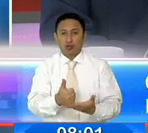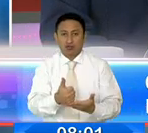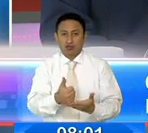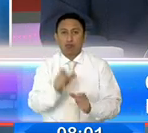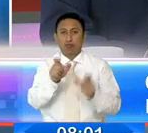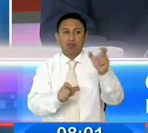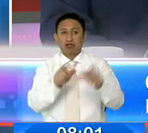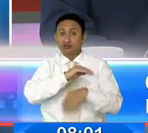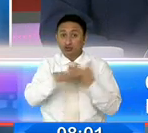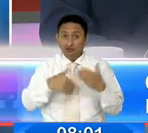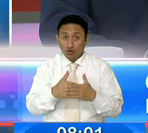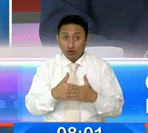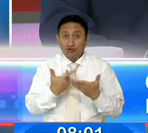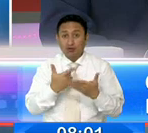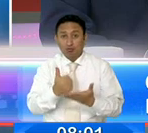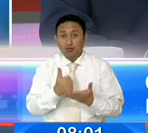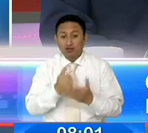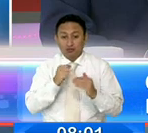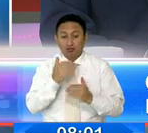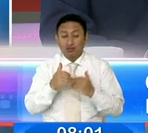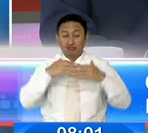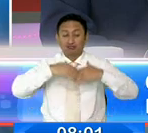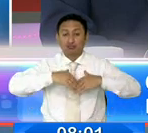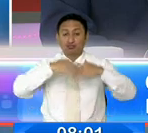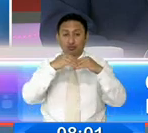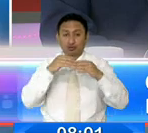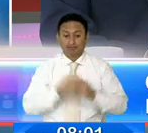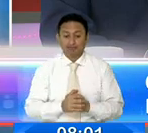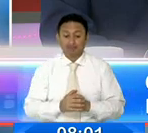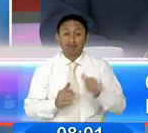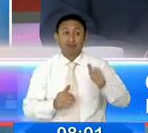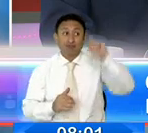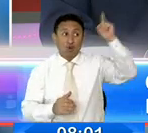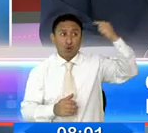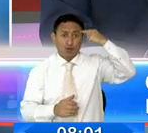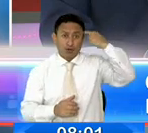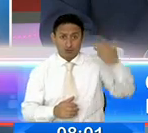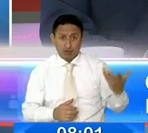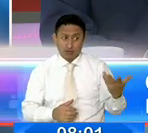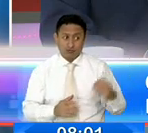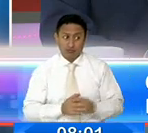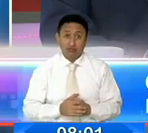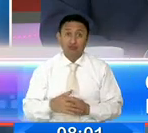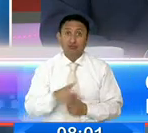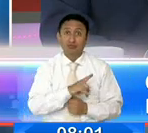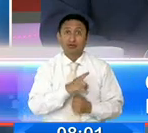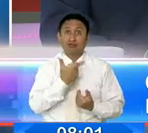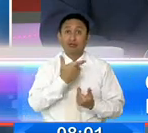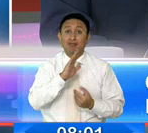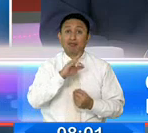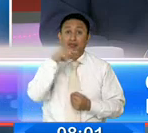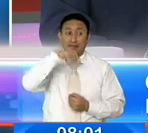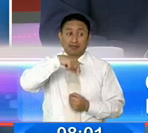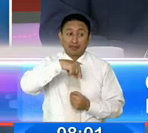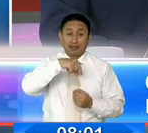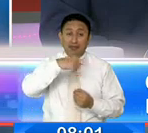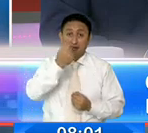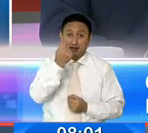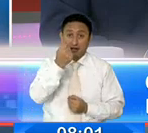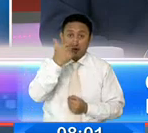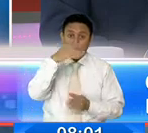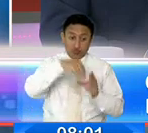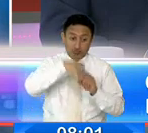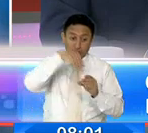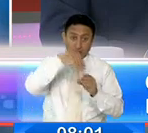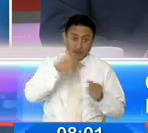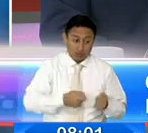hacer algo en el proceso de reactivación. Otros gobiernos imprimen dinero. El Ecuador no puede imprimir dinero.